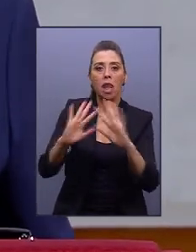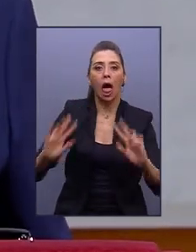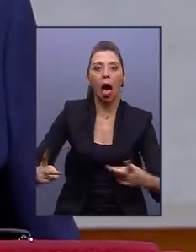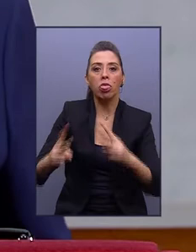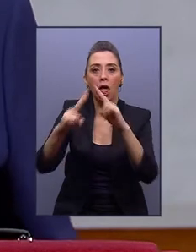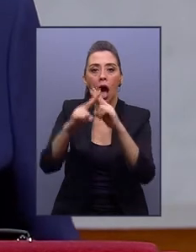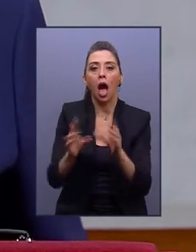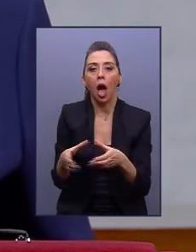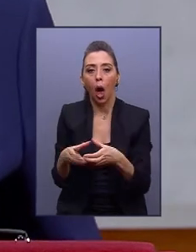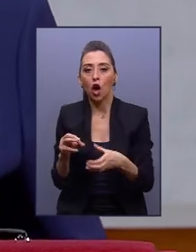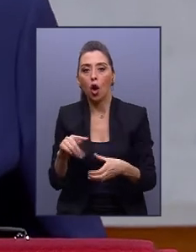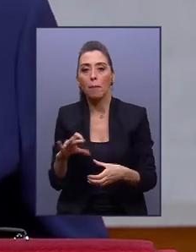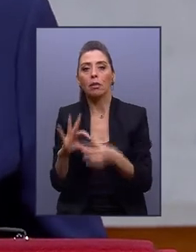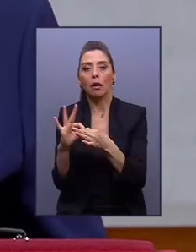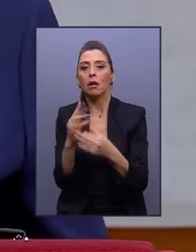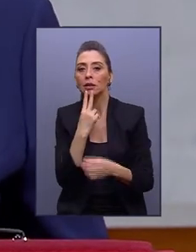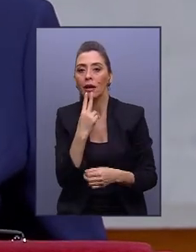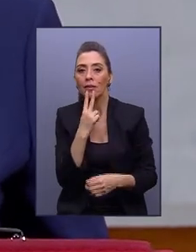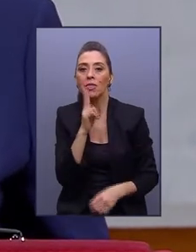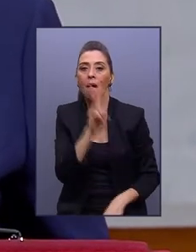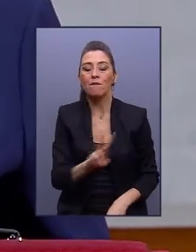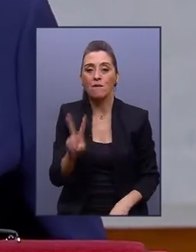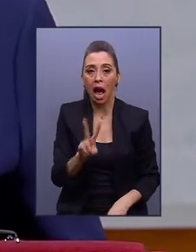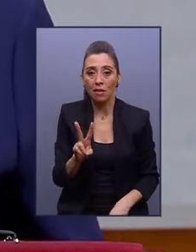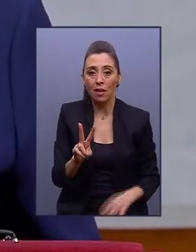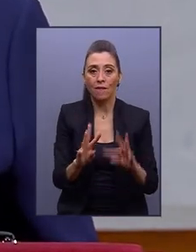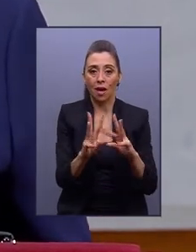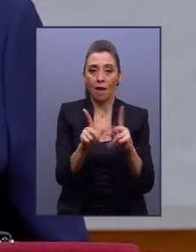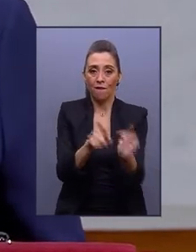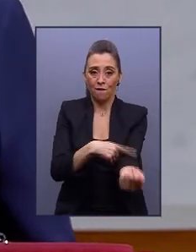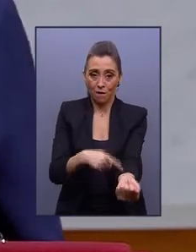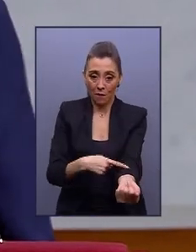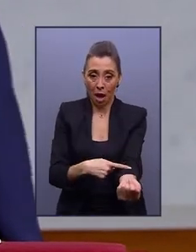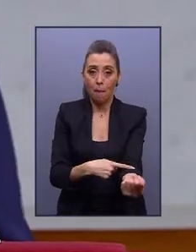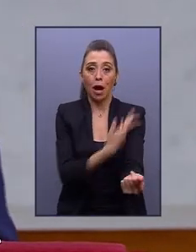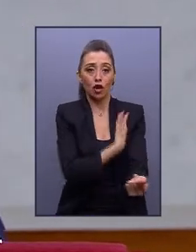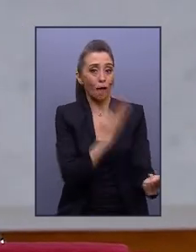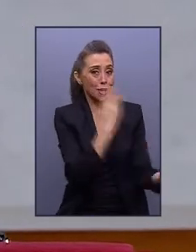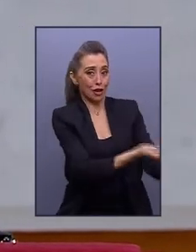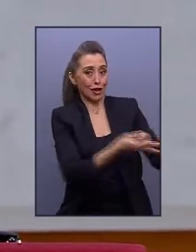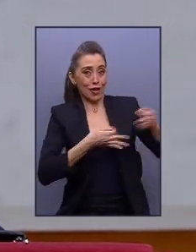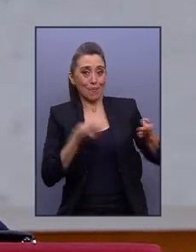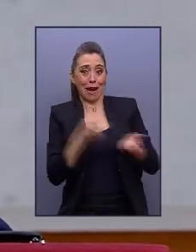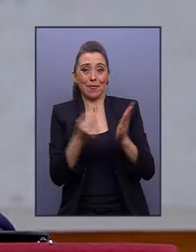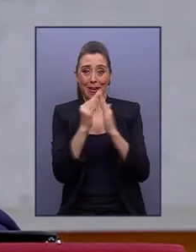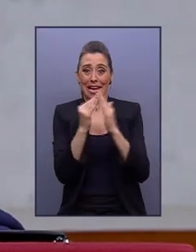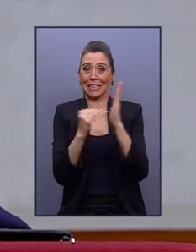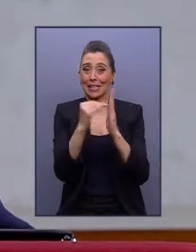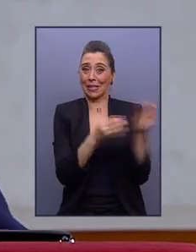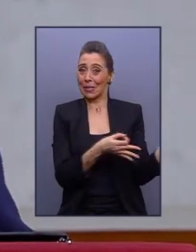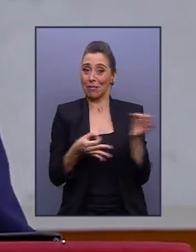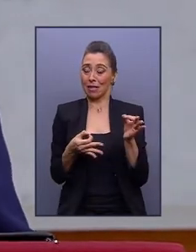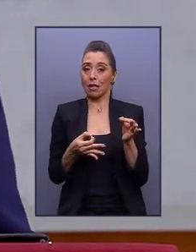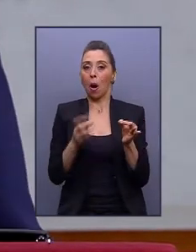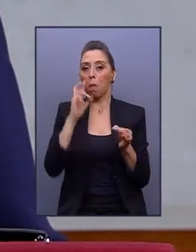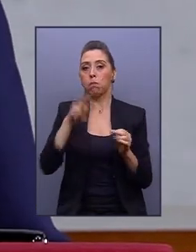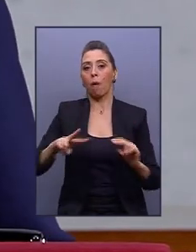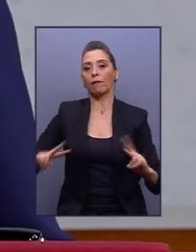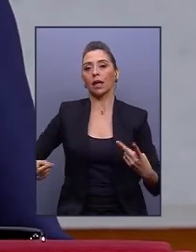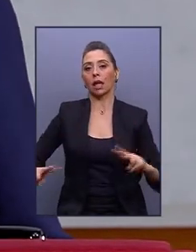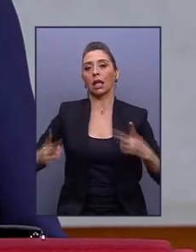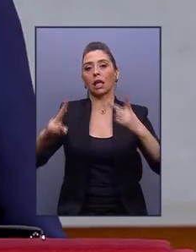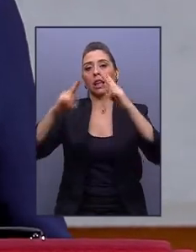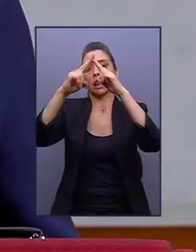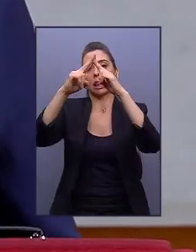como el Comité Gracias a la Vida de la comuna de Valdivia, donde las familias obtuvieron un subsidio habitacional y cuyas obras por fin hemos iniciado